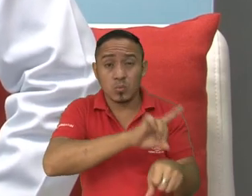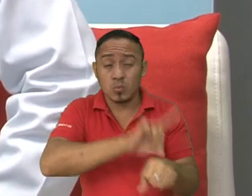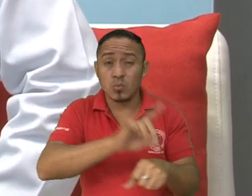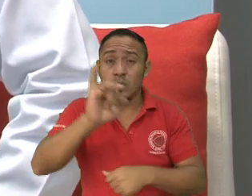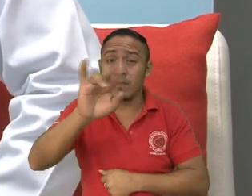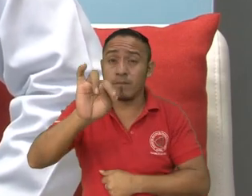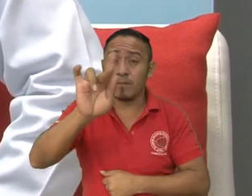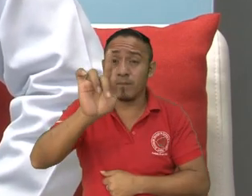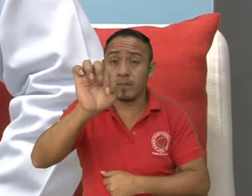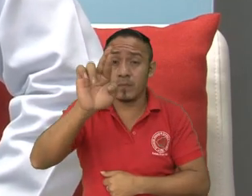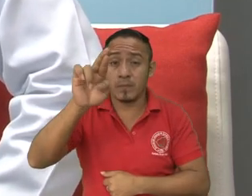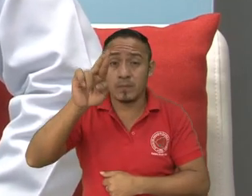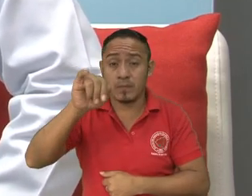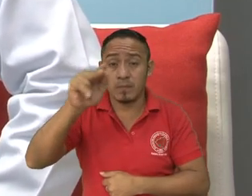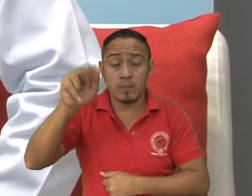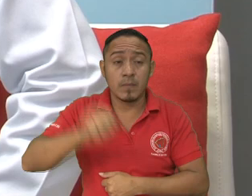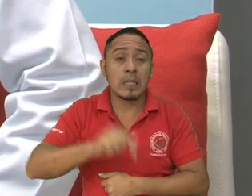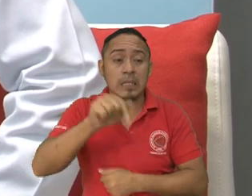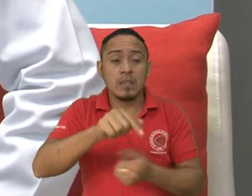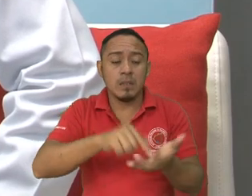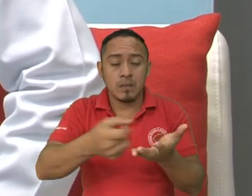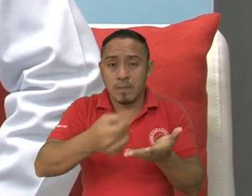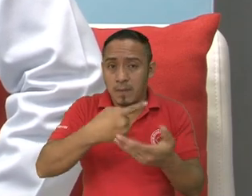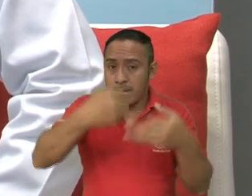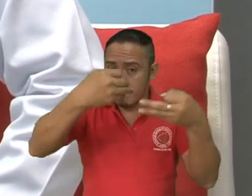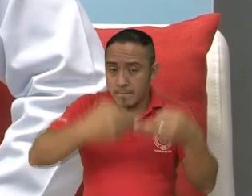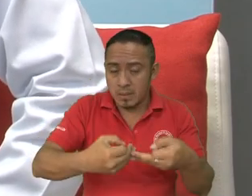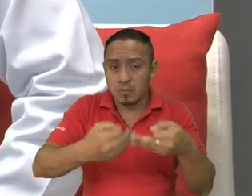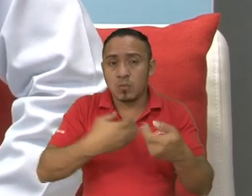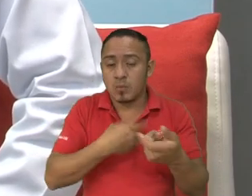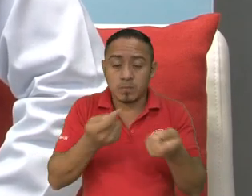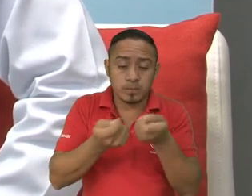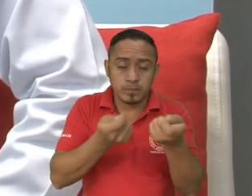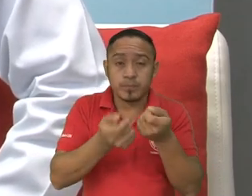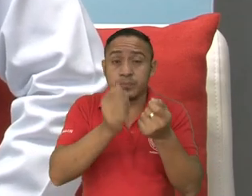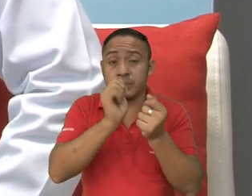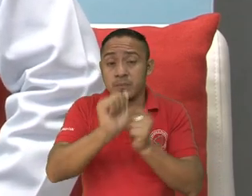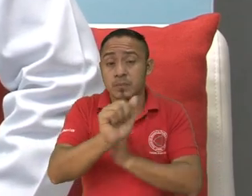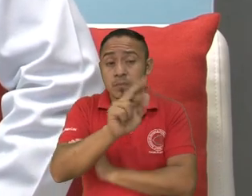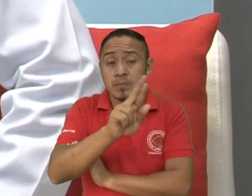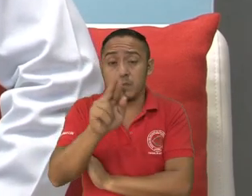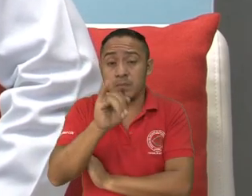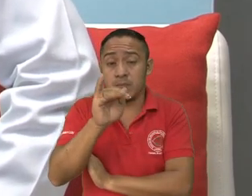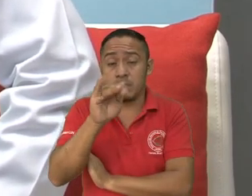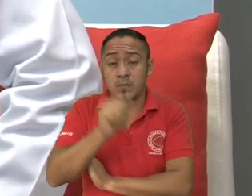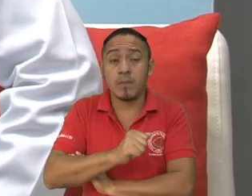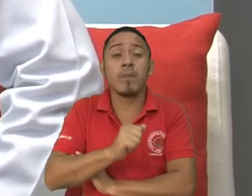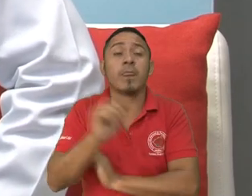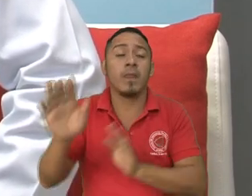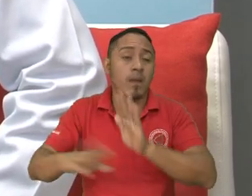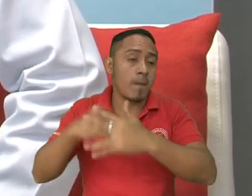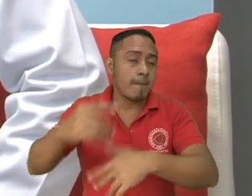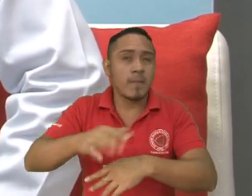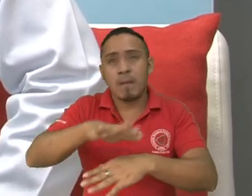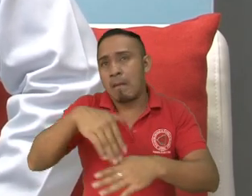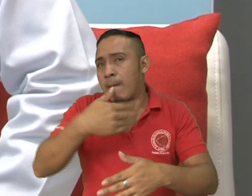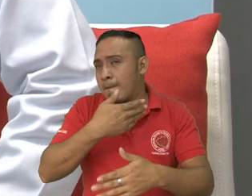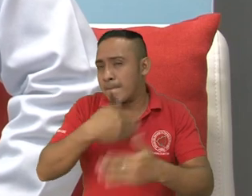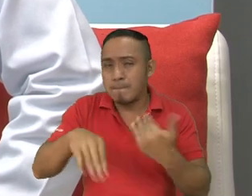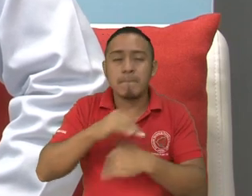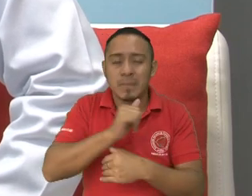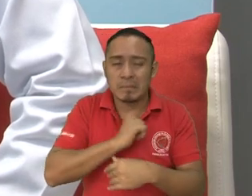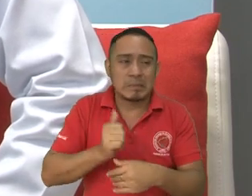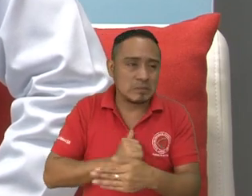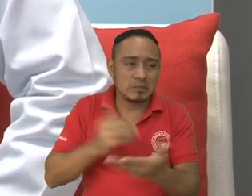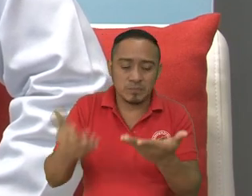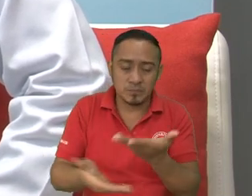internista, porque él va a indicar el tratamiento adecuado para la arritmia y posteriormente exámenes complementarios, exámenes de laboratorio,